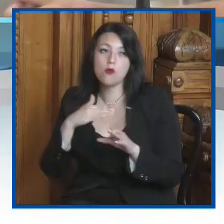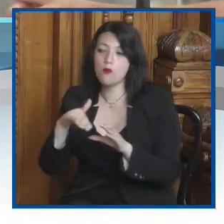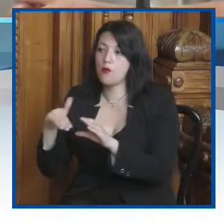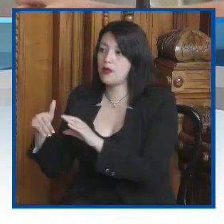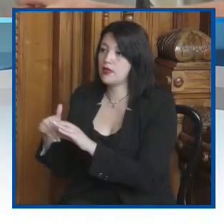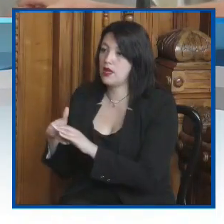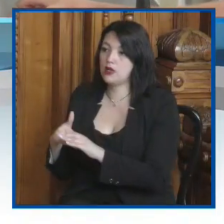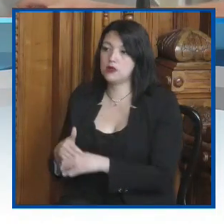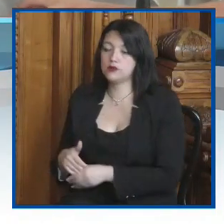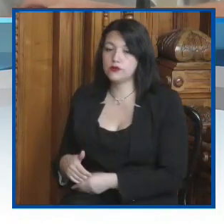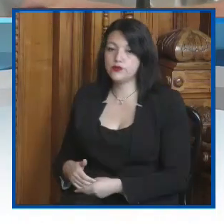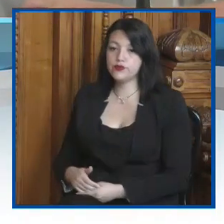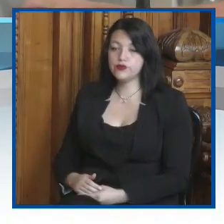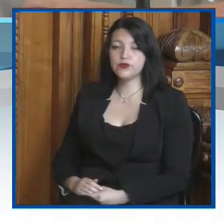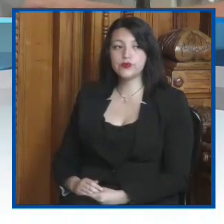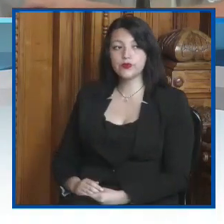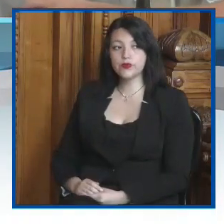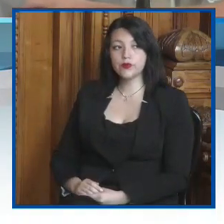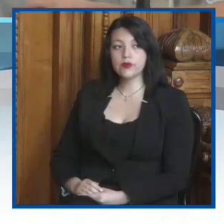el material.